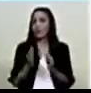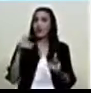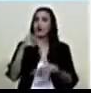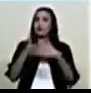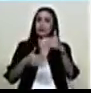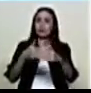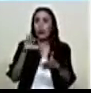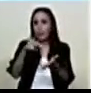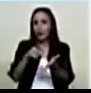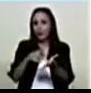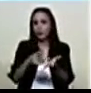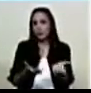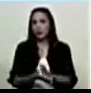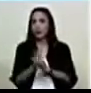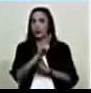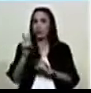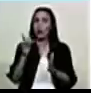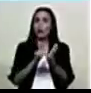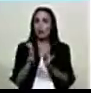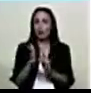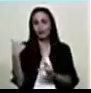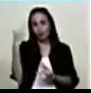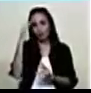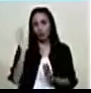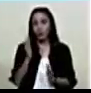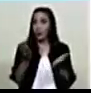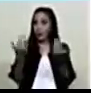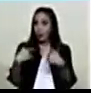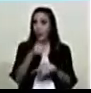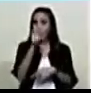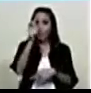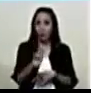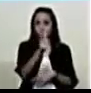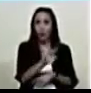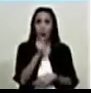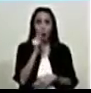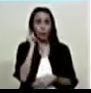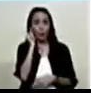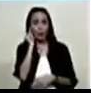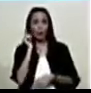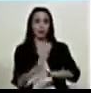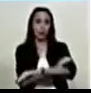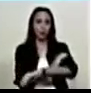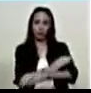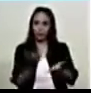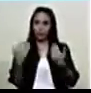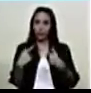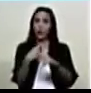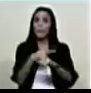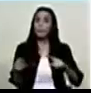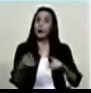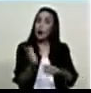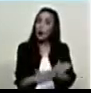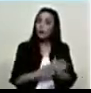de abril. Bueno, inscríbete, candidato, candidata de la oposición, pero primero firma el